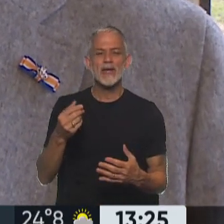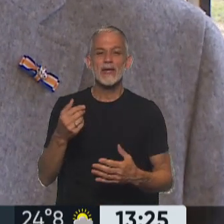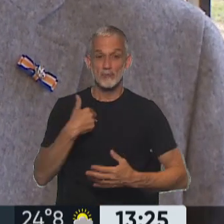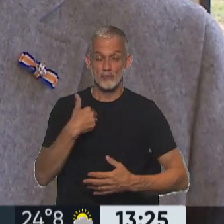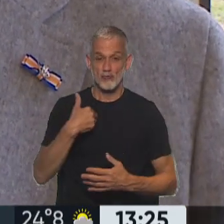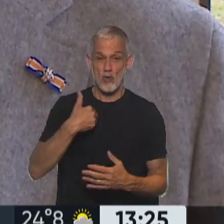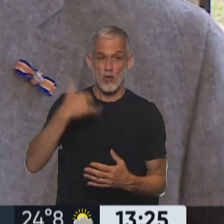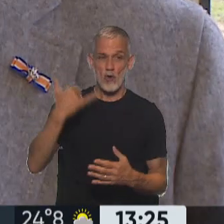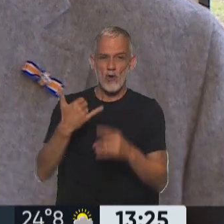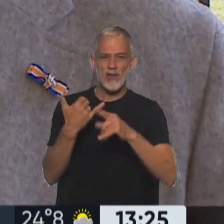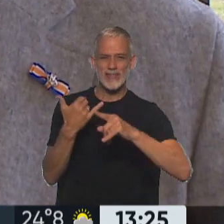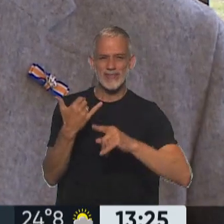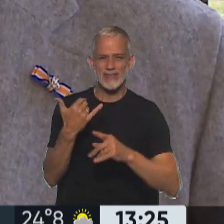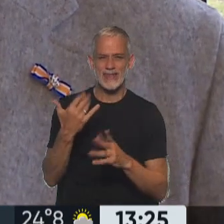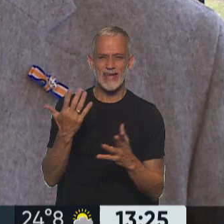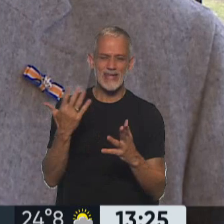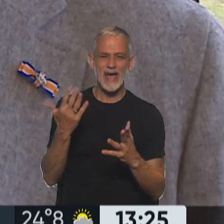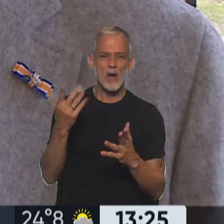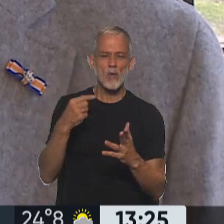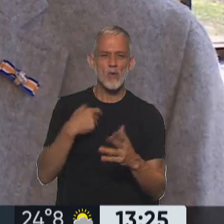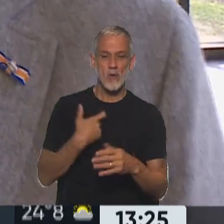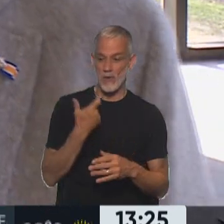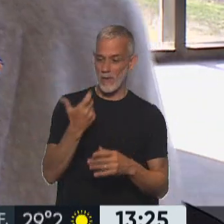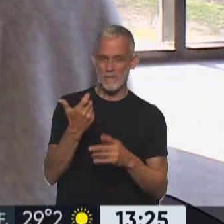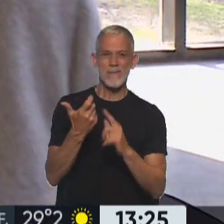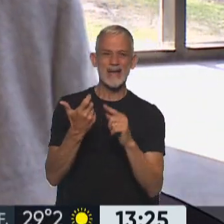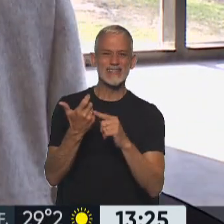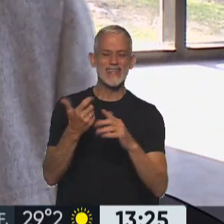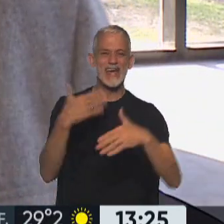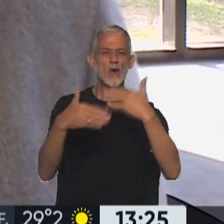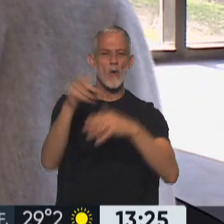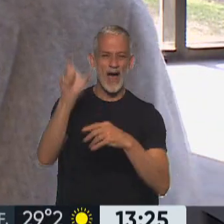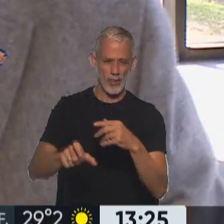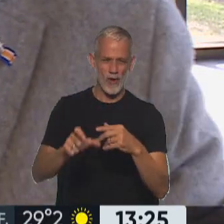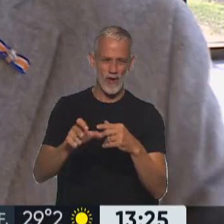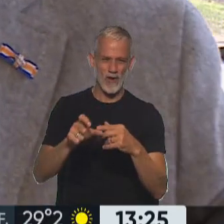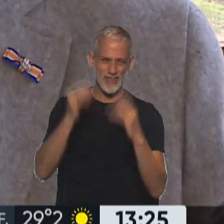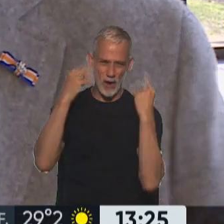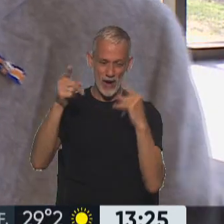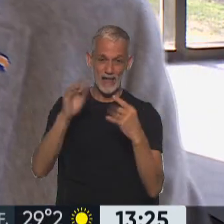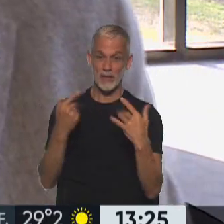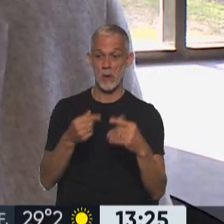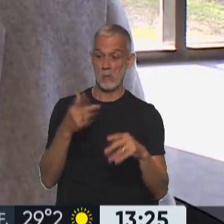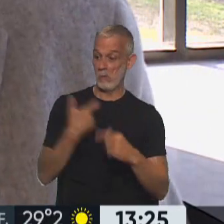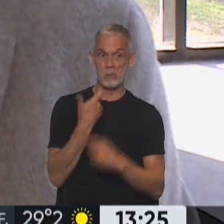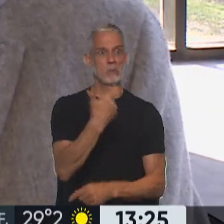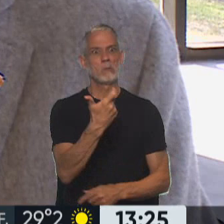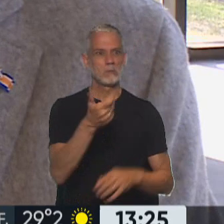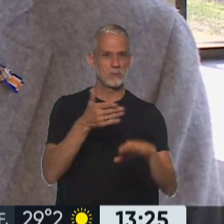yo tenía un pase de un jugador, Wim Rijsbergen, por eso pude entrar a la